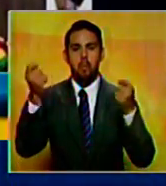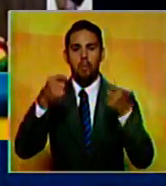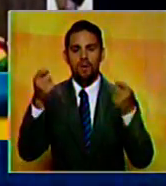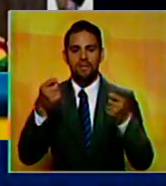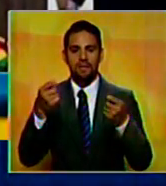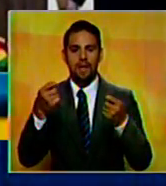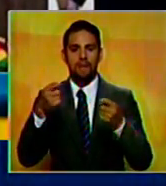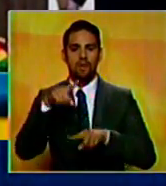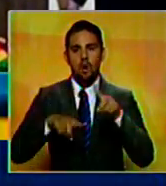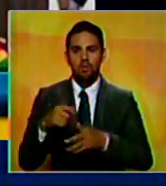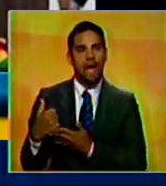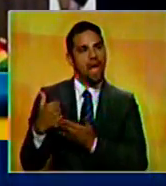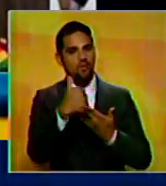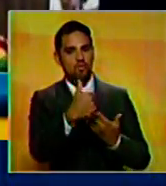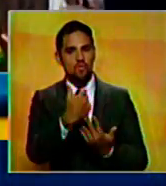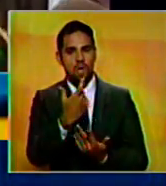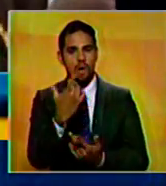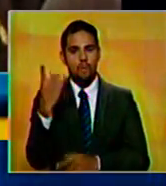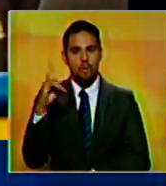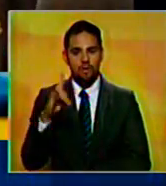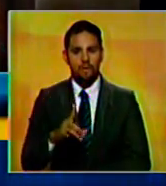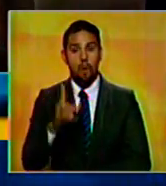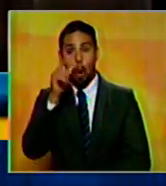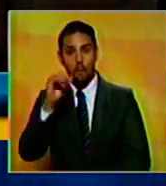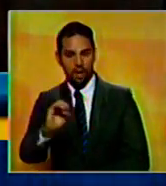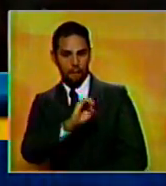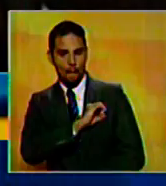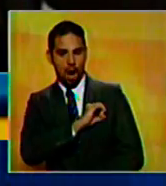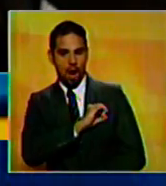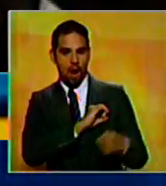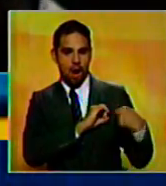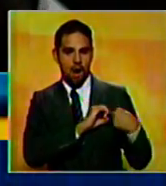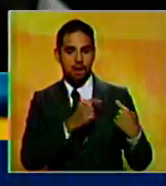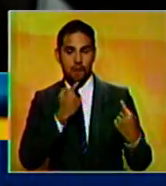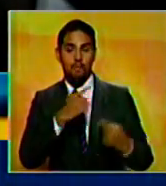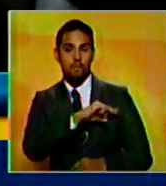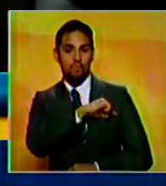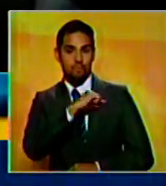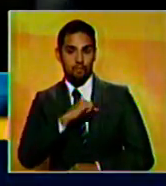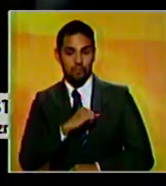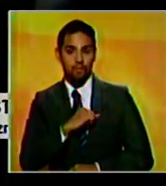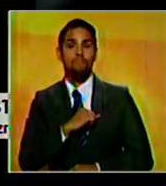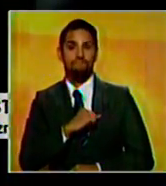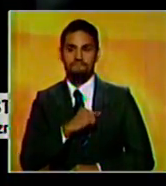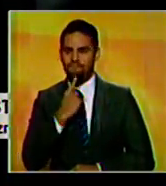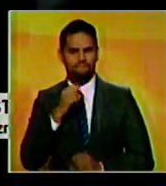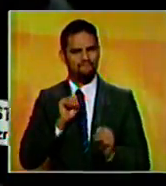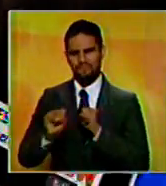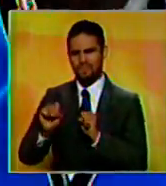ayuda entregada. El acto de Ledesma también fue rechazado públicamente por el canciller chileno Heraldo Muñoz.